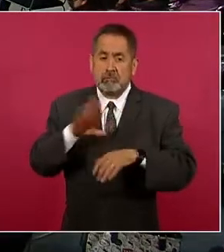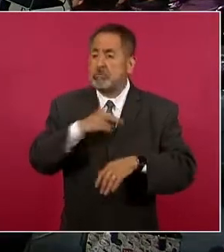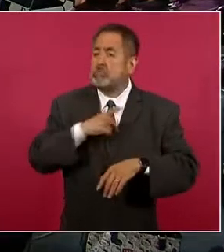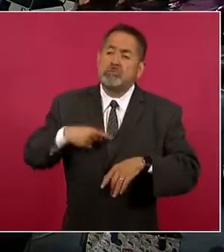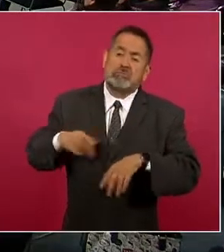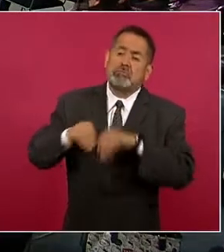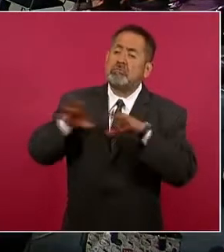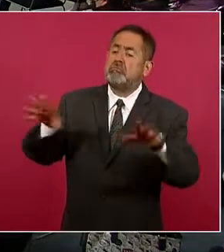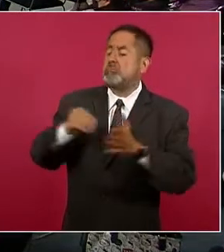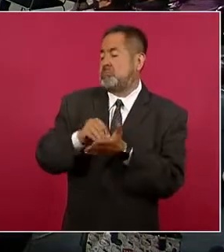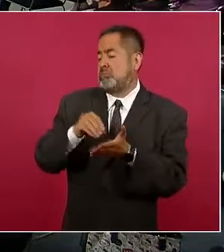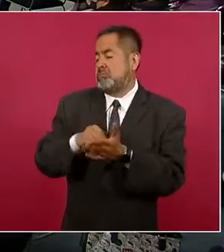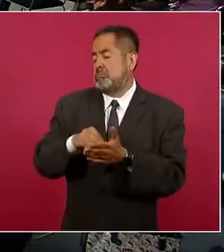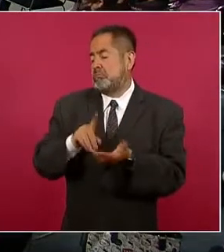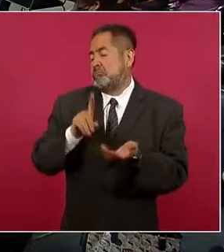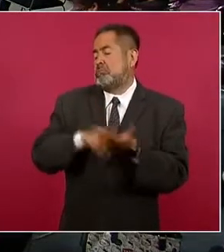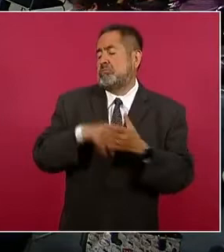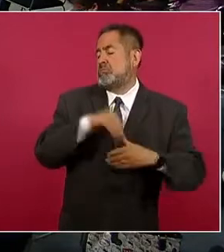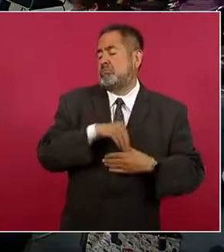porque